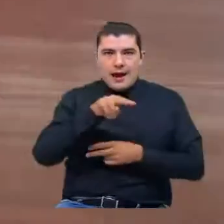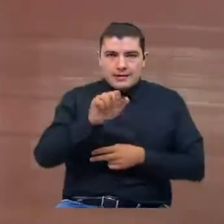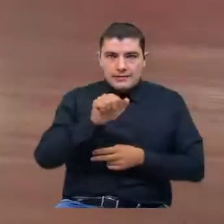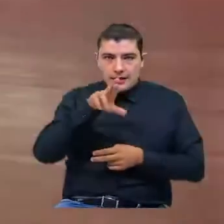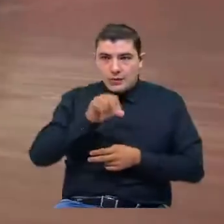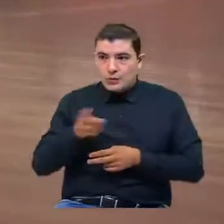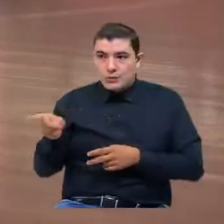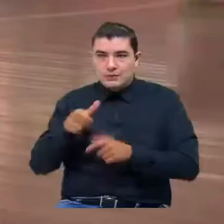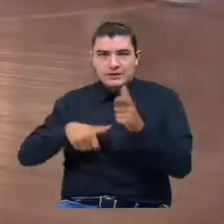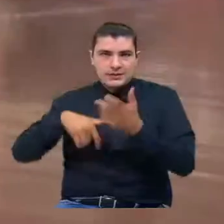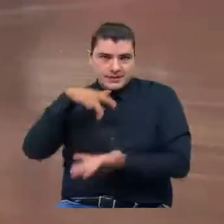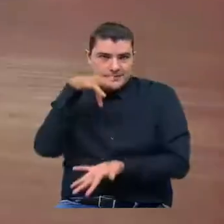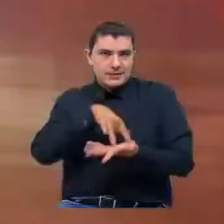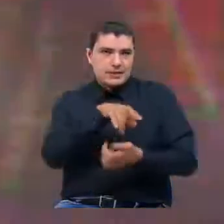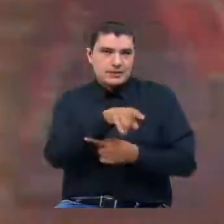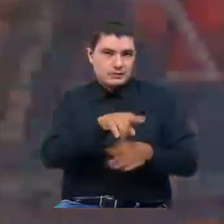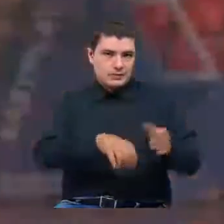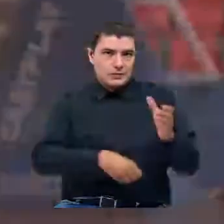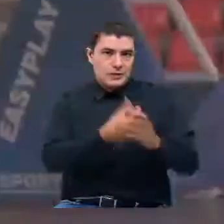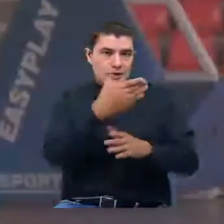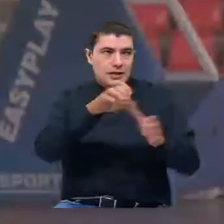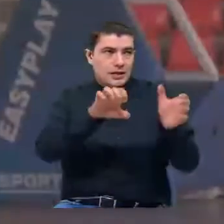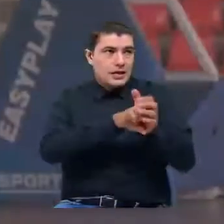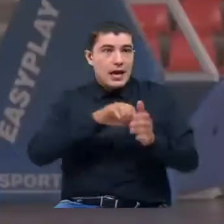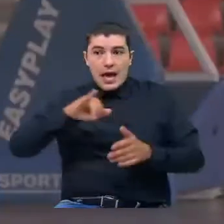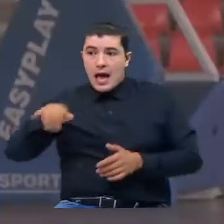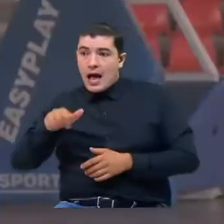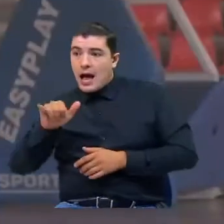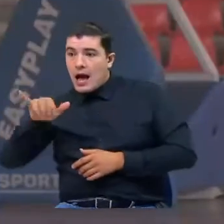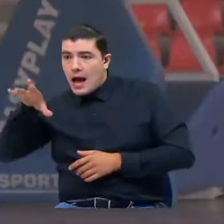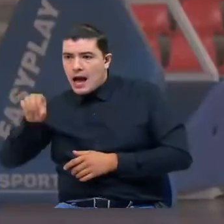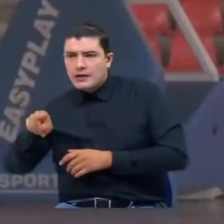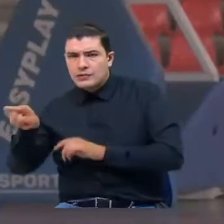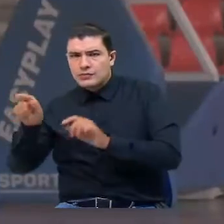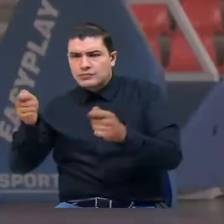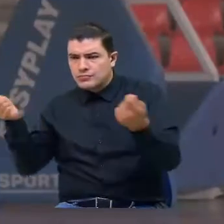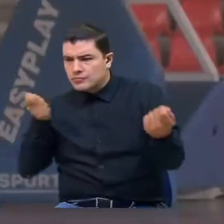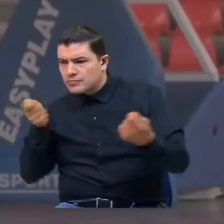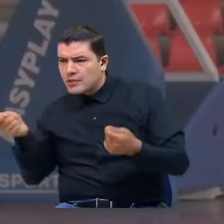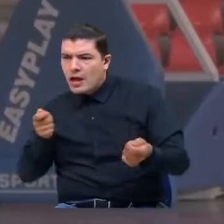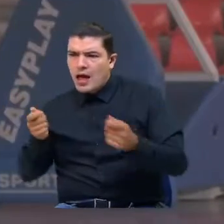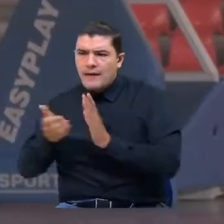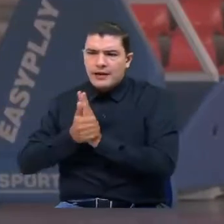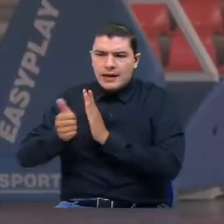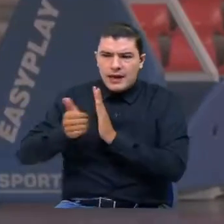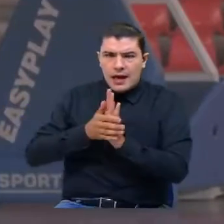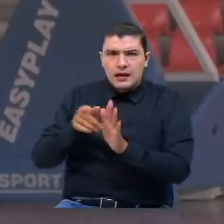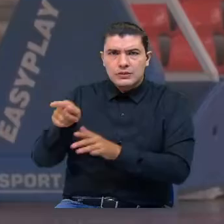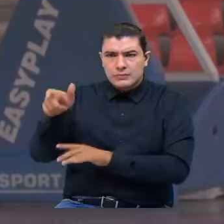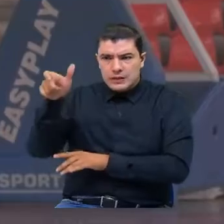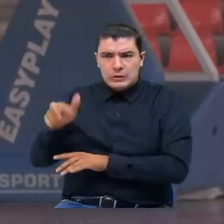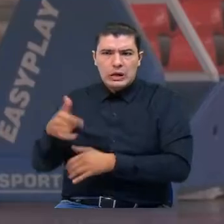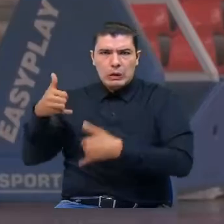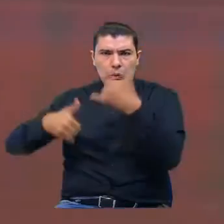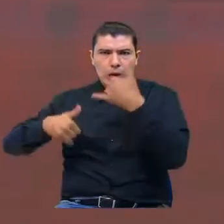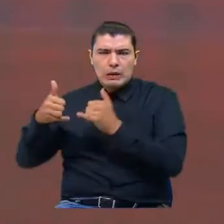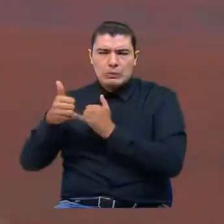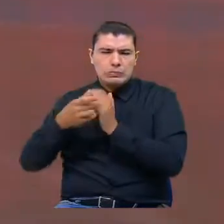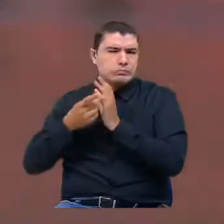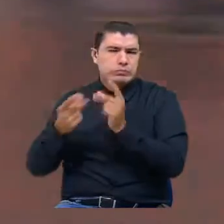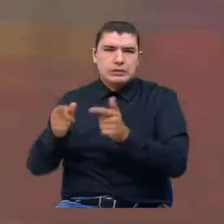nacional Interclubes. Bueno, yo creo que Jairo le aportará bloqueos y rapidez, es muy rápido, creo que es uno de los jugadores más rápidos de